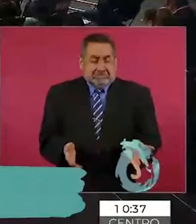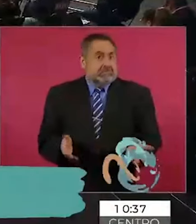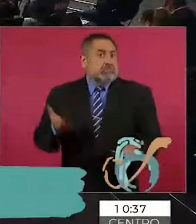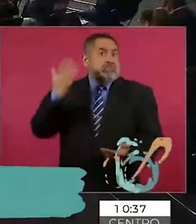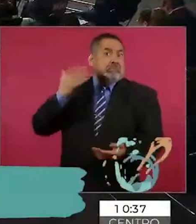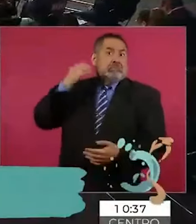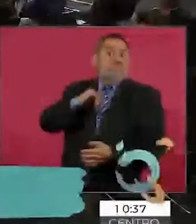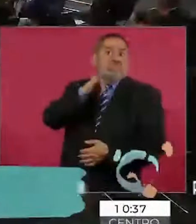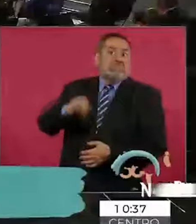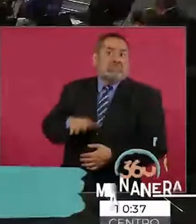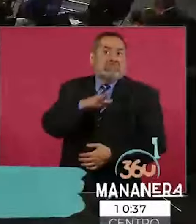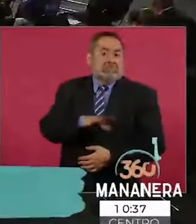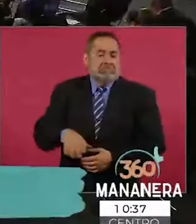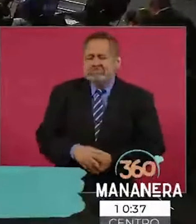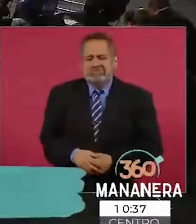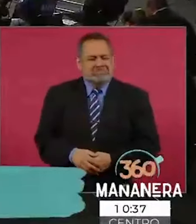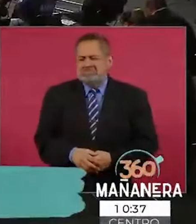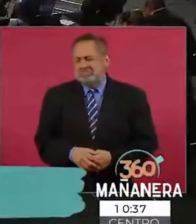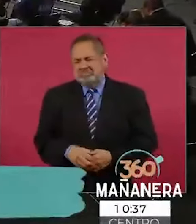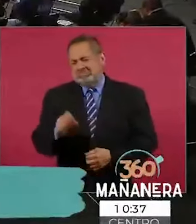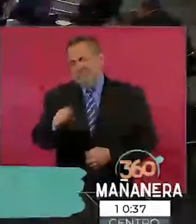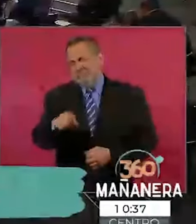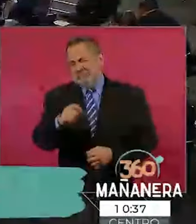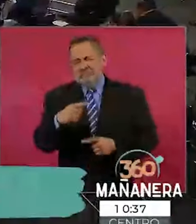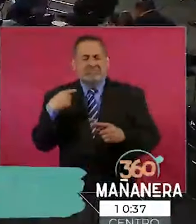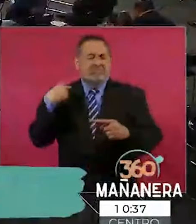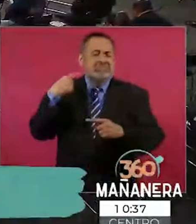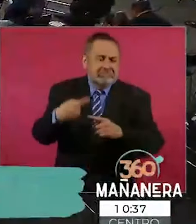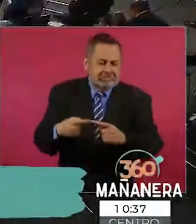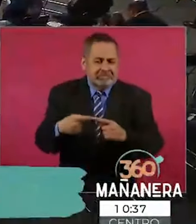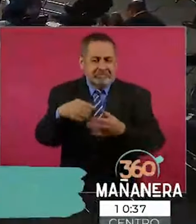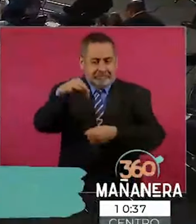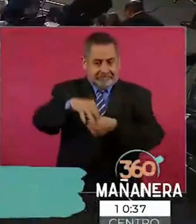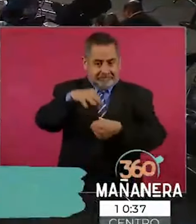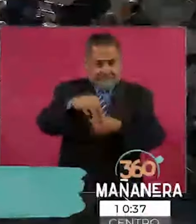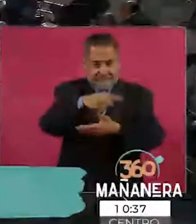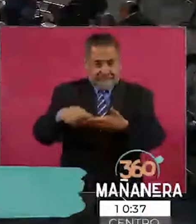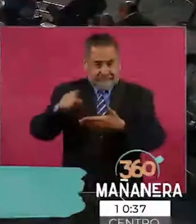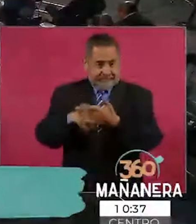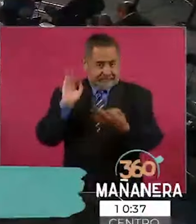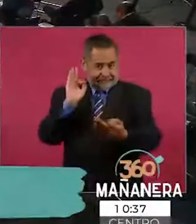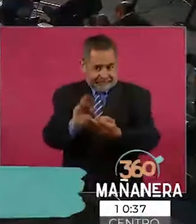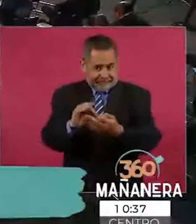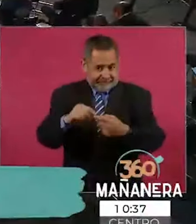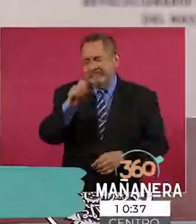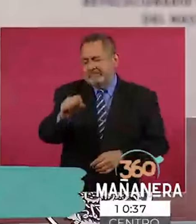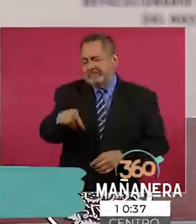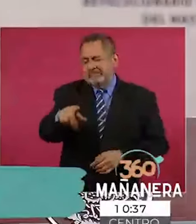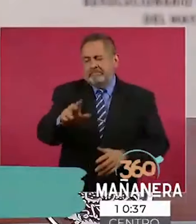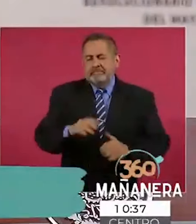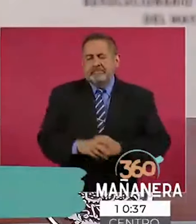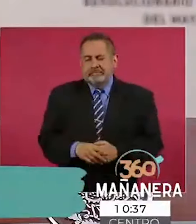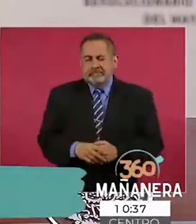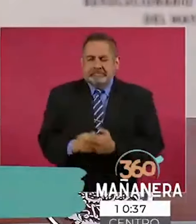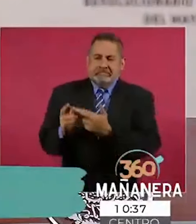inédito siempre que hay elecciones hay ese ambiente